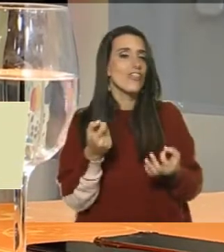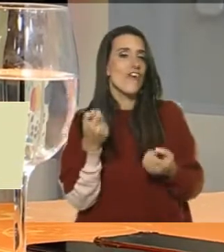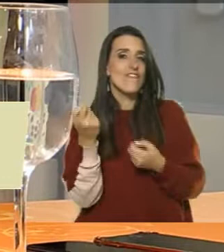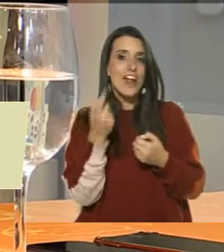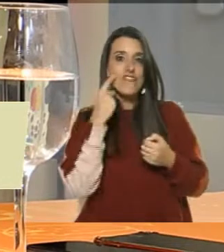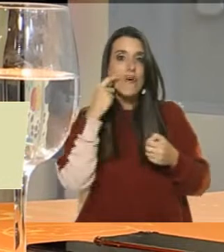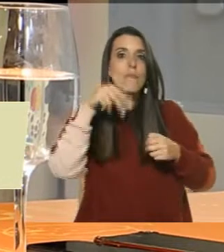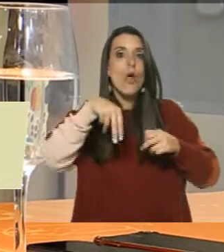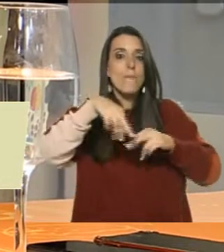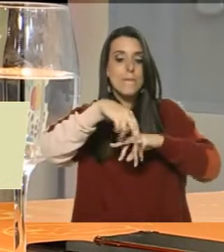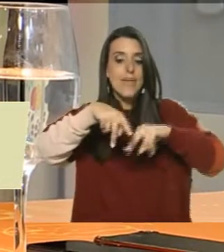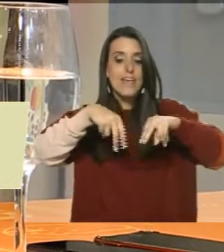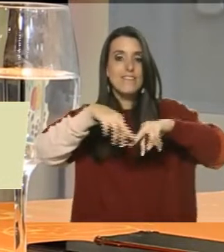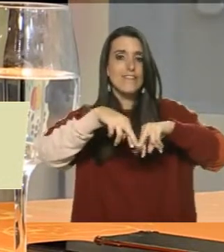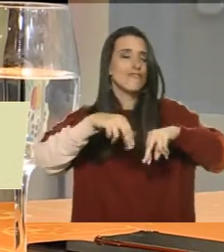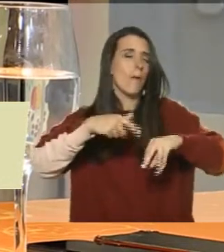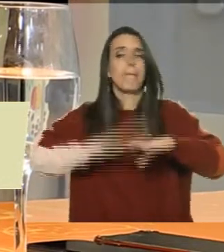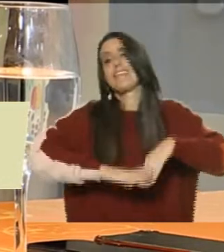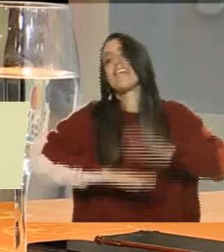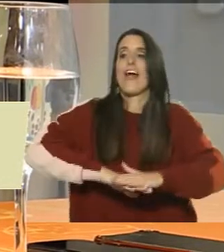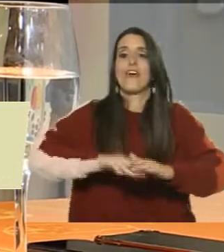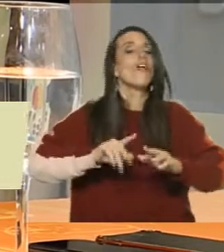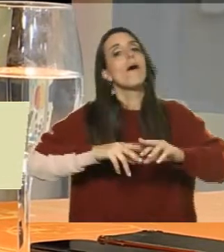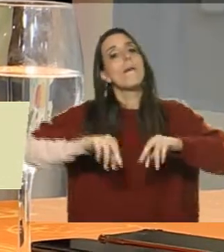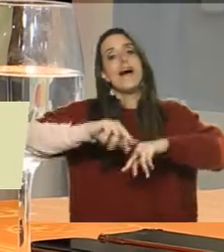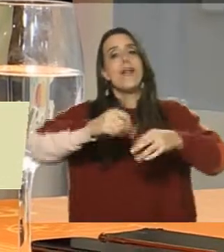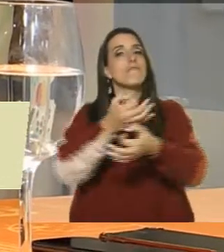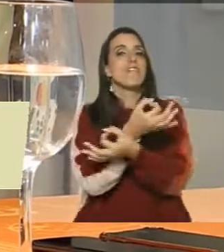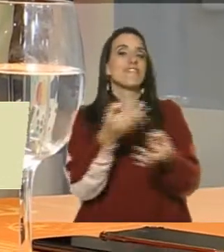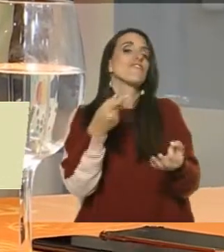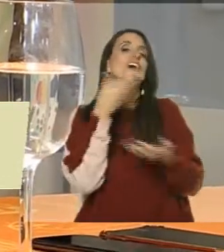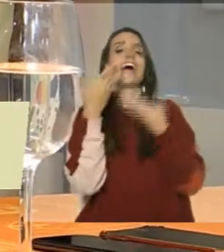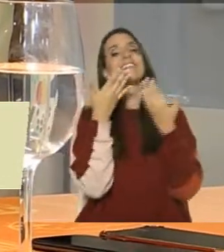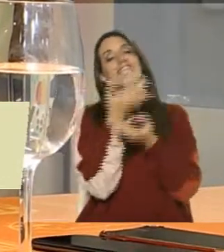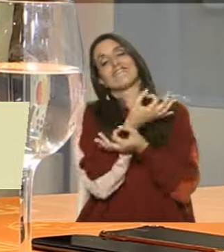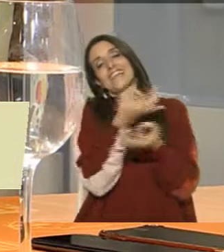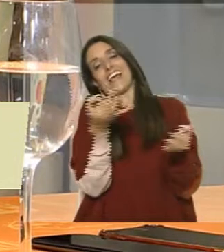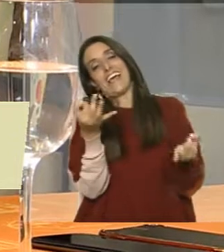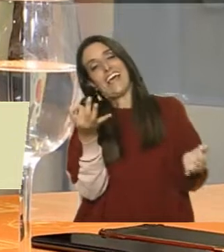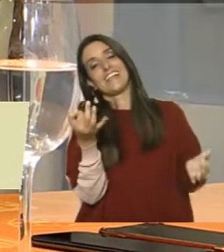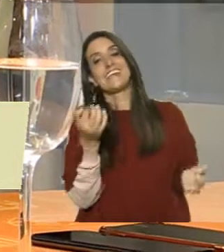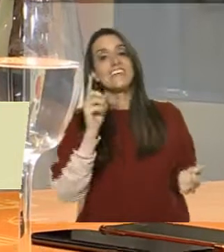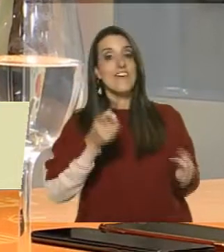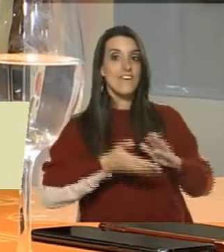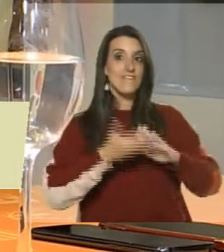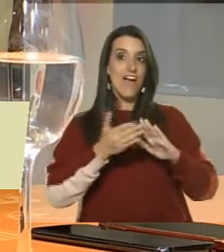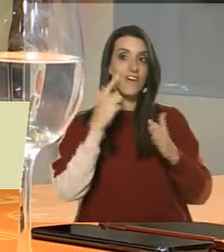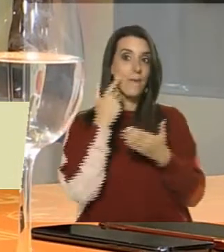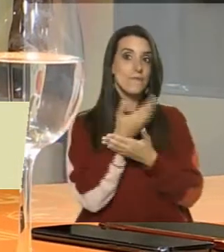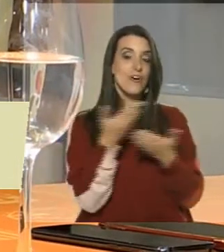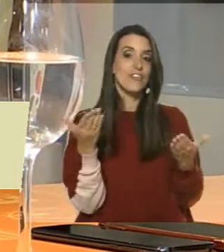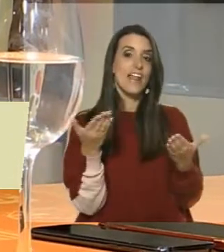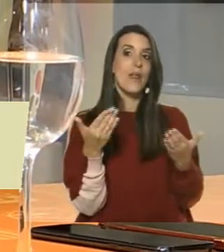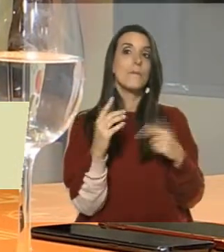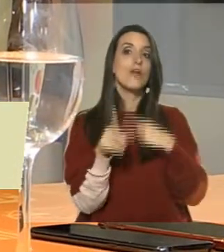pies, cómo no. Yo hubiera pisado a todo el mundo, pero... Ah, está bueno, pero vos cantás como los dioses. Y de hecho, se van a estar presentando, decíamos,